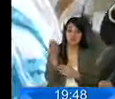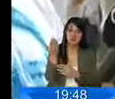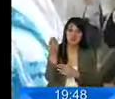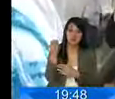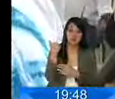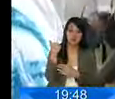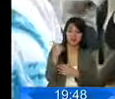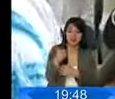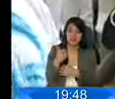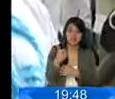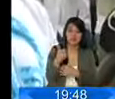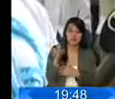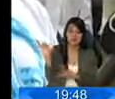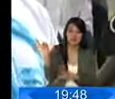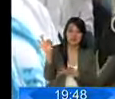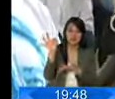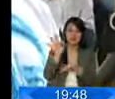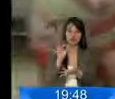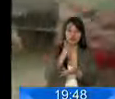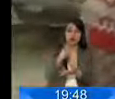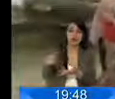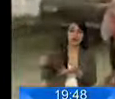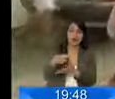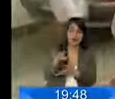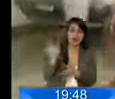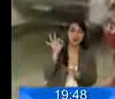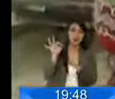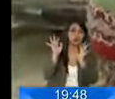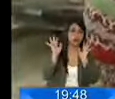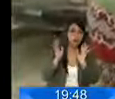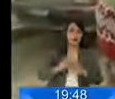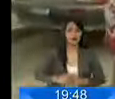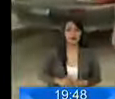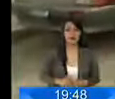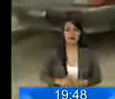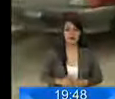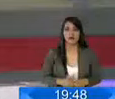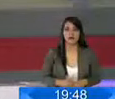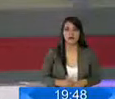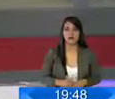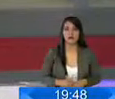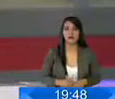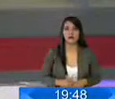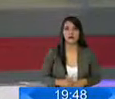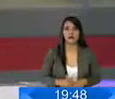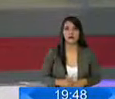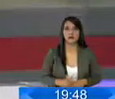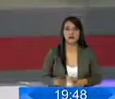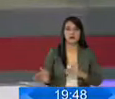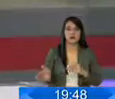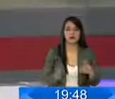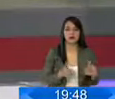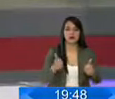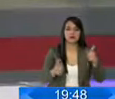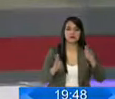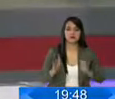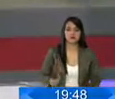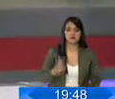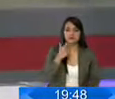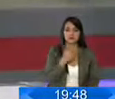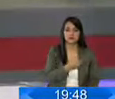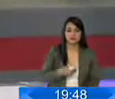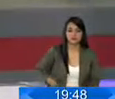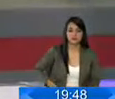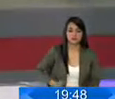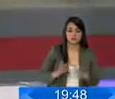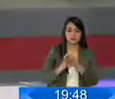institucionalidad con funcionarios verdaderos, informó Jorge Escobar. Por su parte, el candidato a la presidencia por